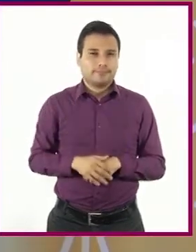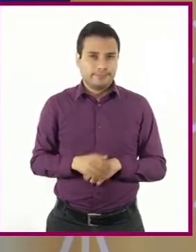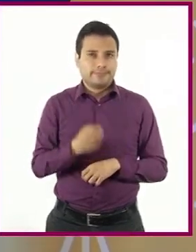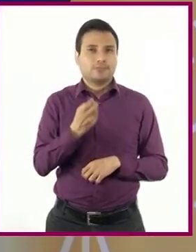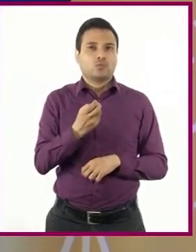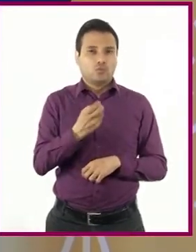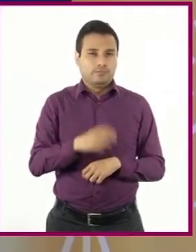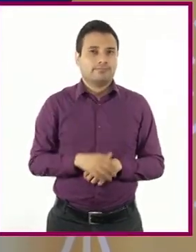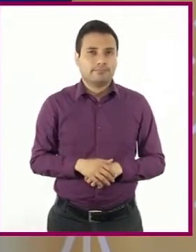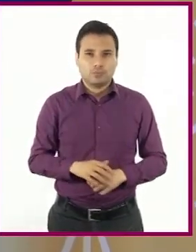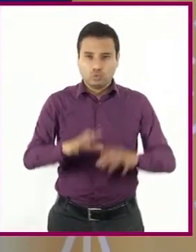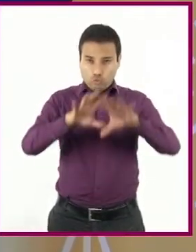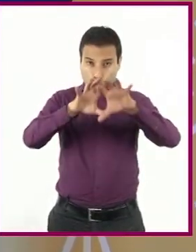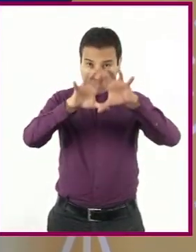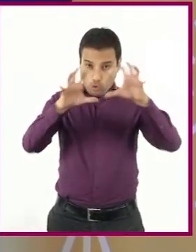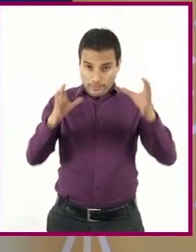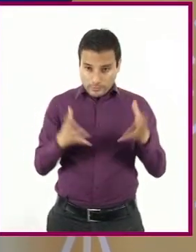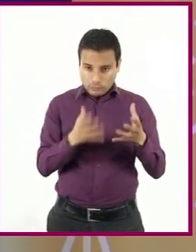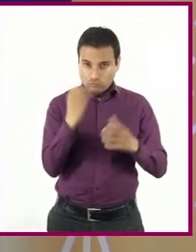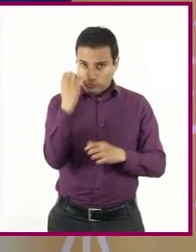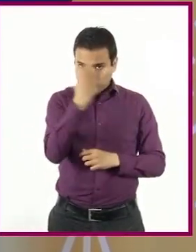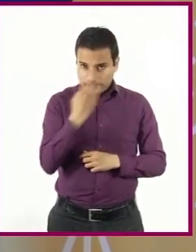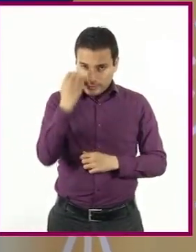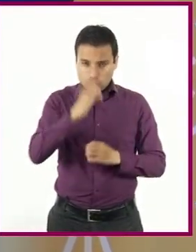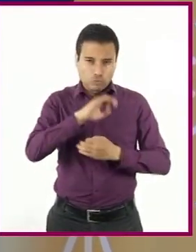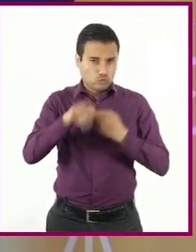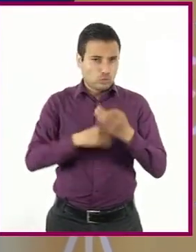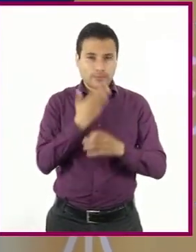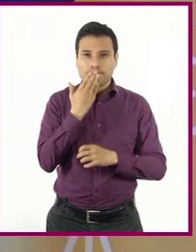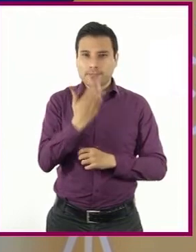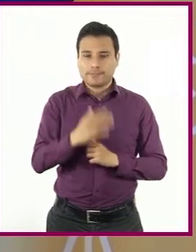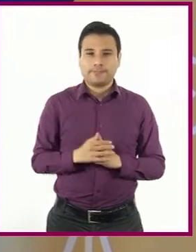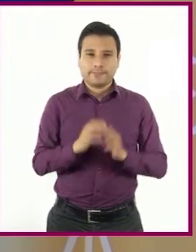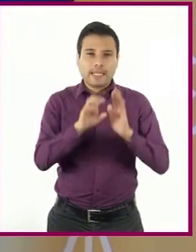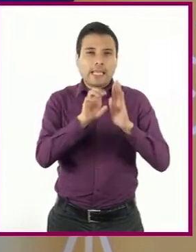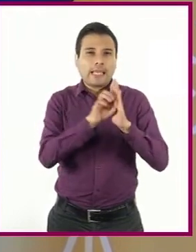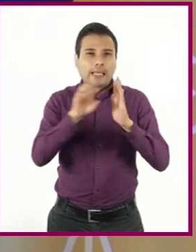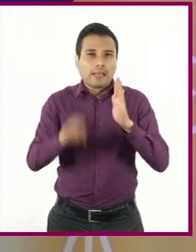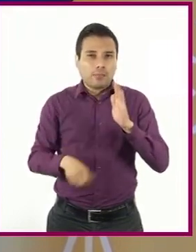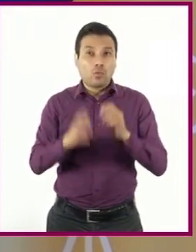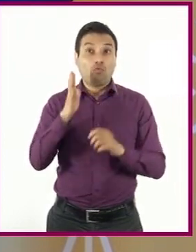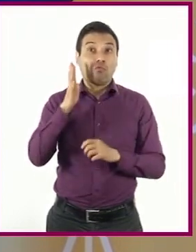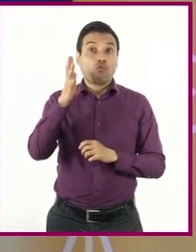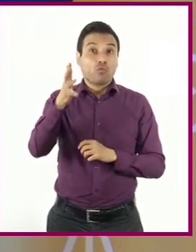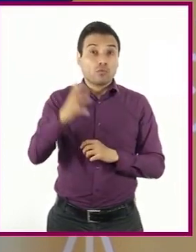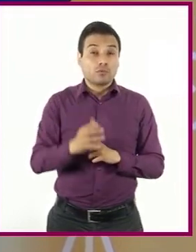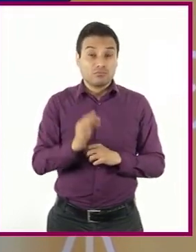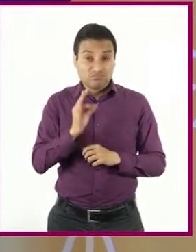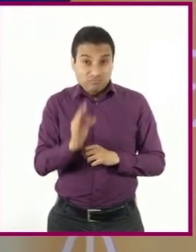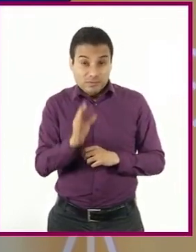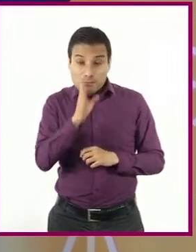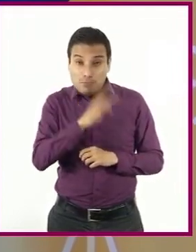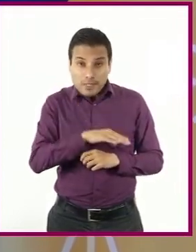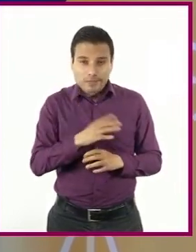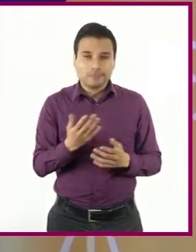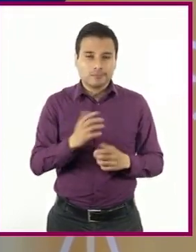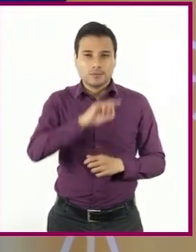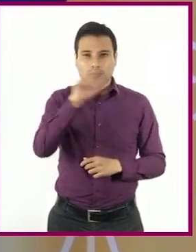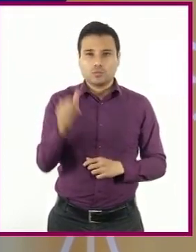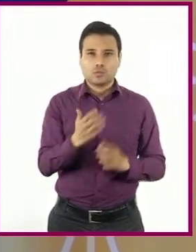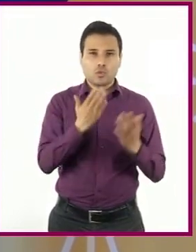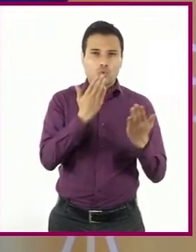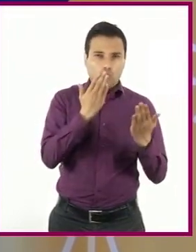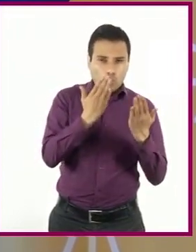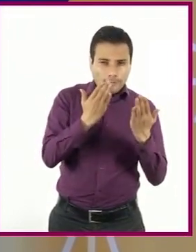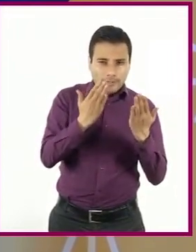todo el conjunto como confirmado. Si las predicciones no son correctas, se comparan